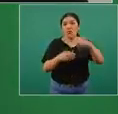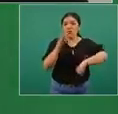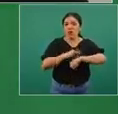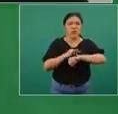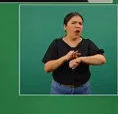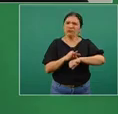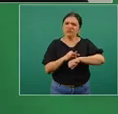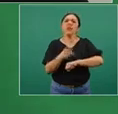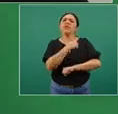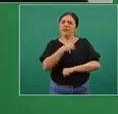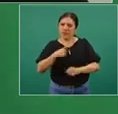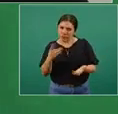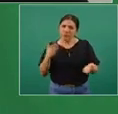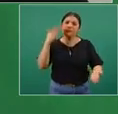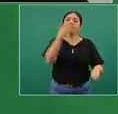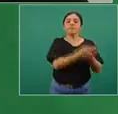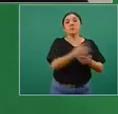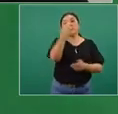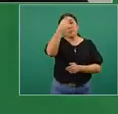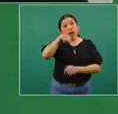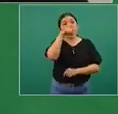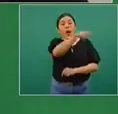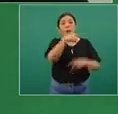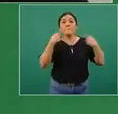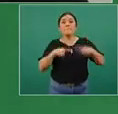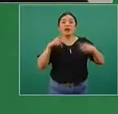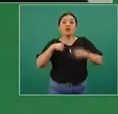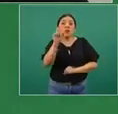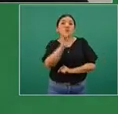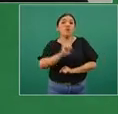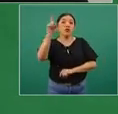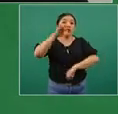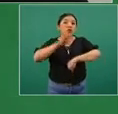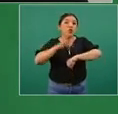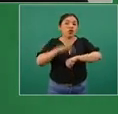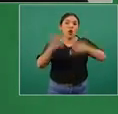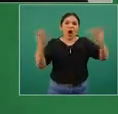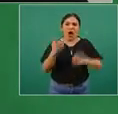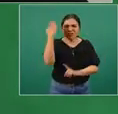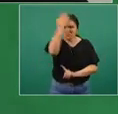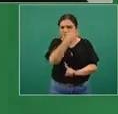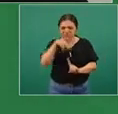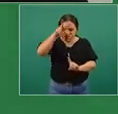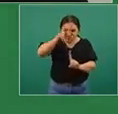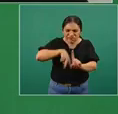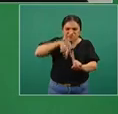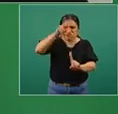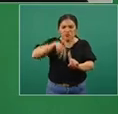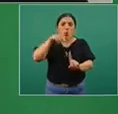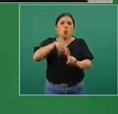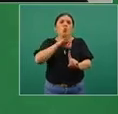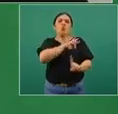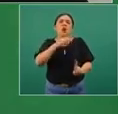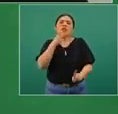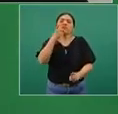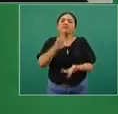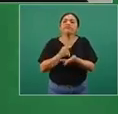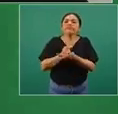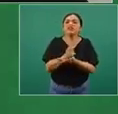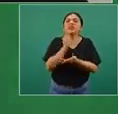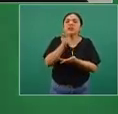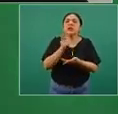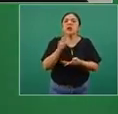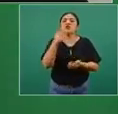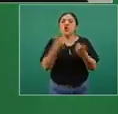Se debe de acudir para efectos de que un profesional de la salud realice una evaluación y a través de la misma puede emitir un diagnóstico y además